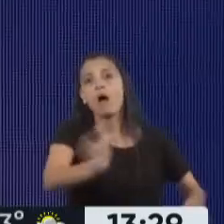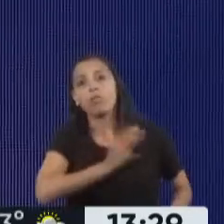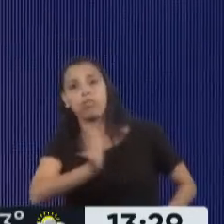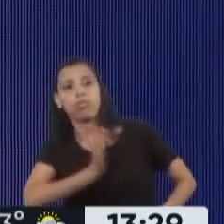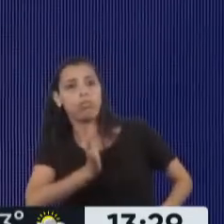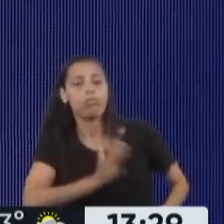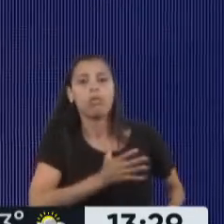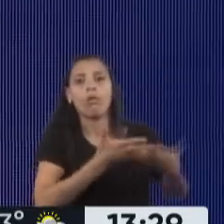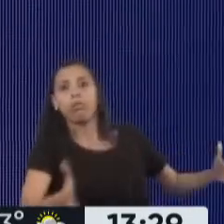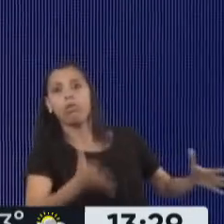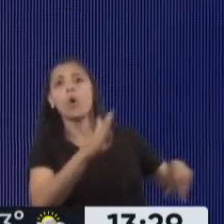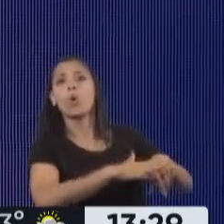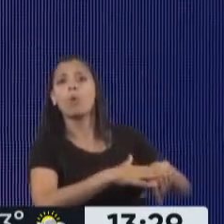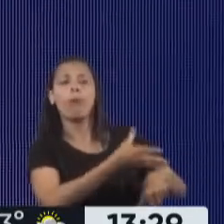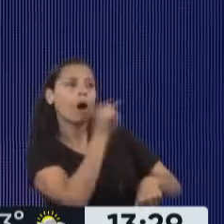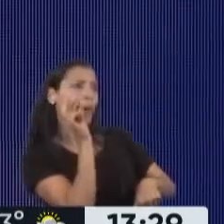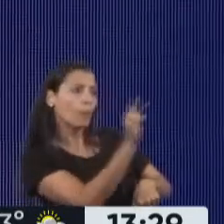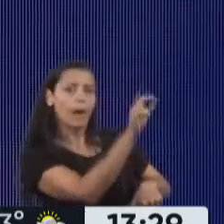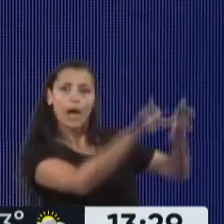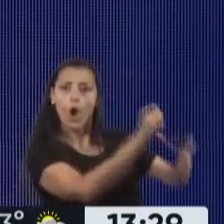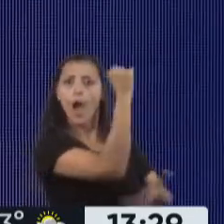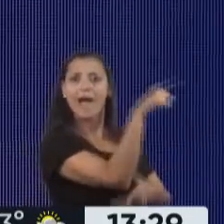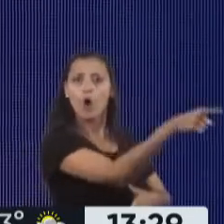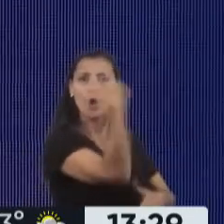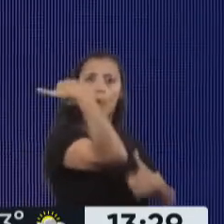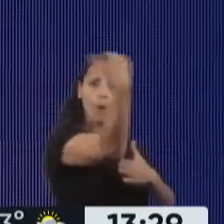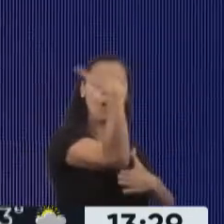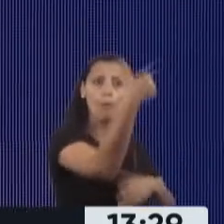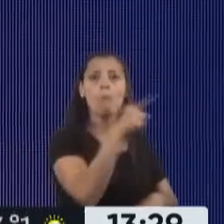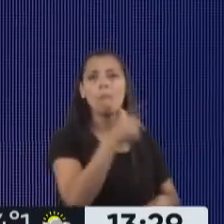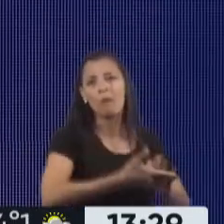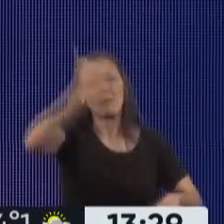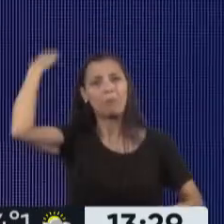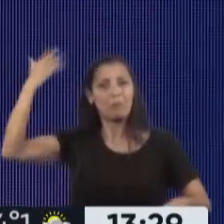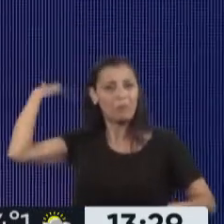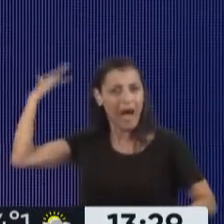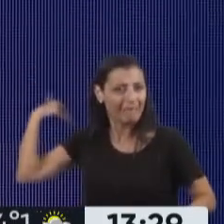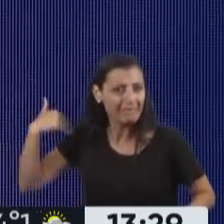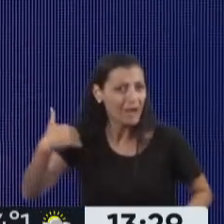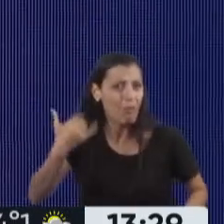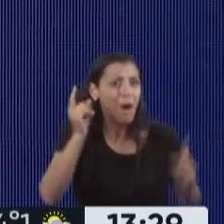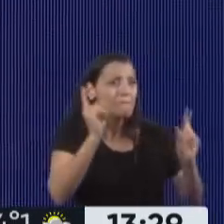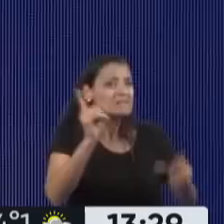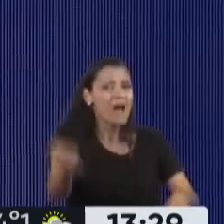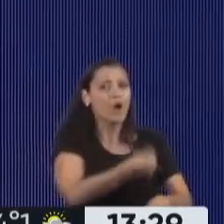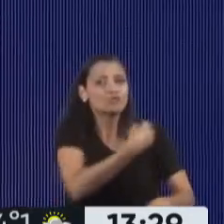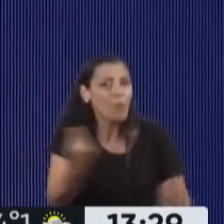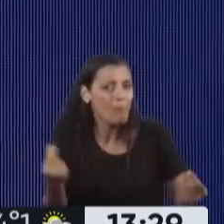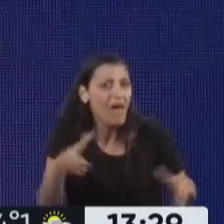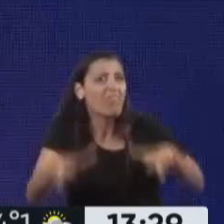asustados por economistas que parece que se murieron con los dinosaurios y resucitaron y mantienen la misma costumbre que los dinosaurios.